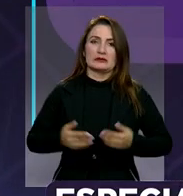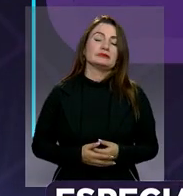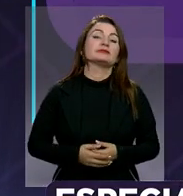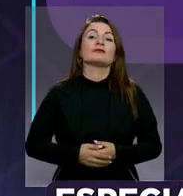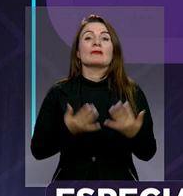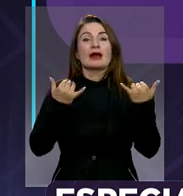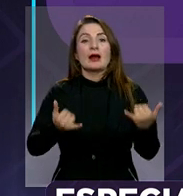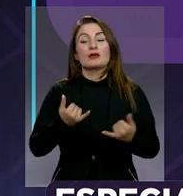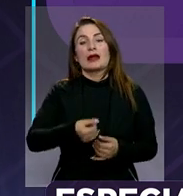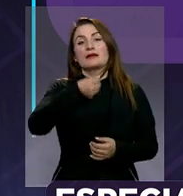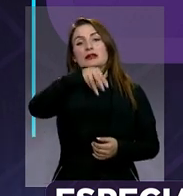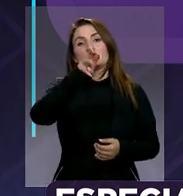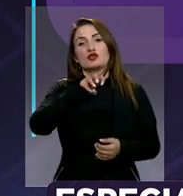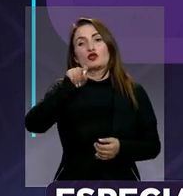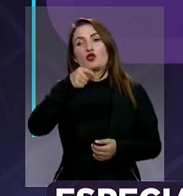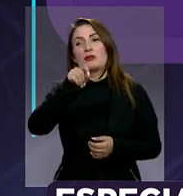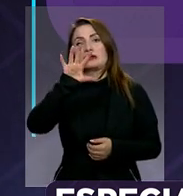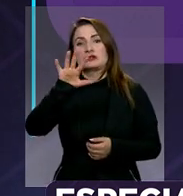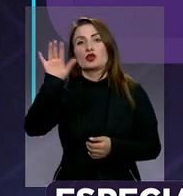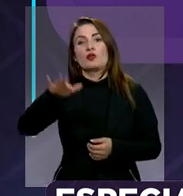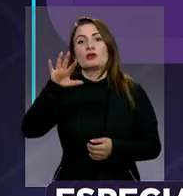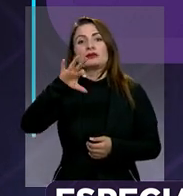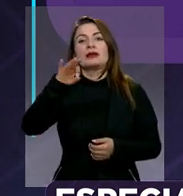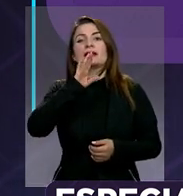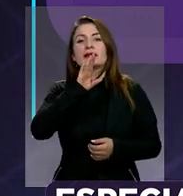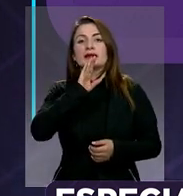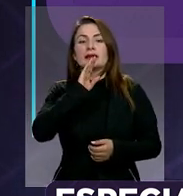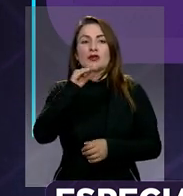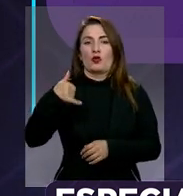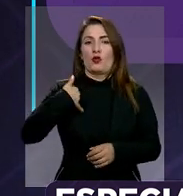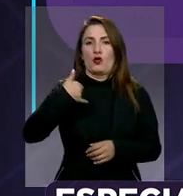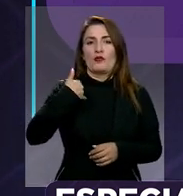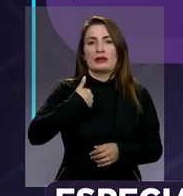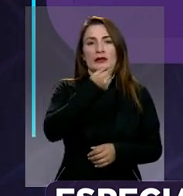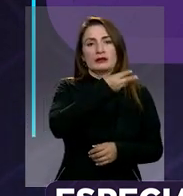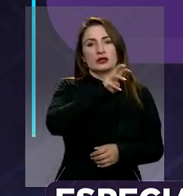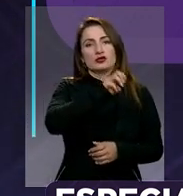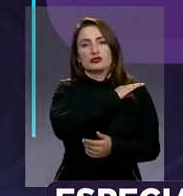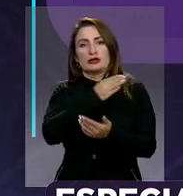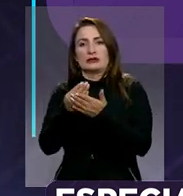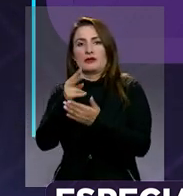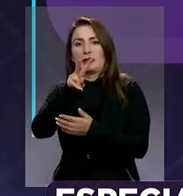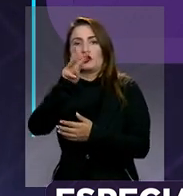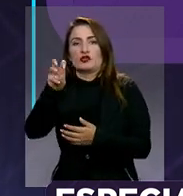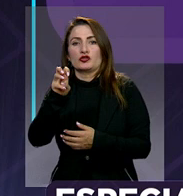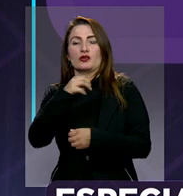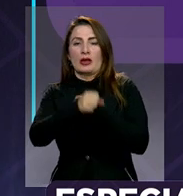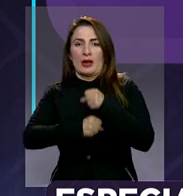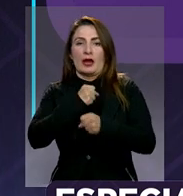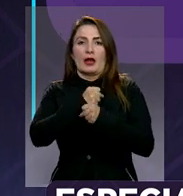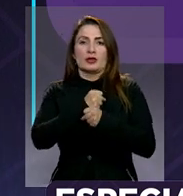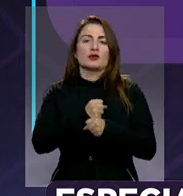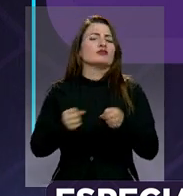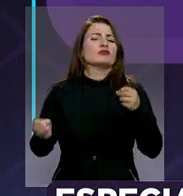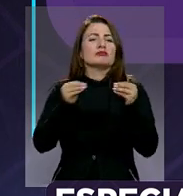el 18,5% de la población colombiana la componen los jóvenes entre 18 y 28 años. Esta población, a